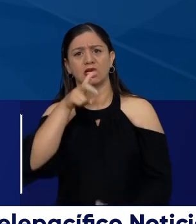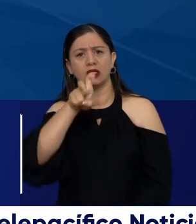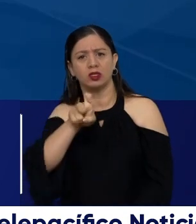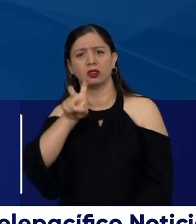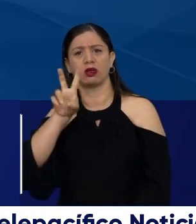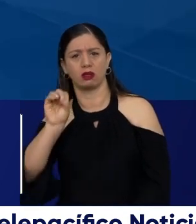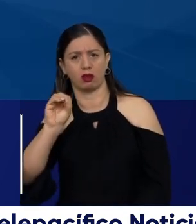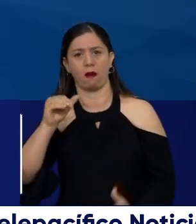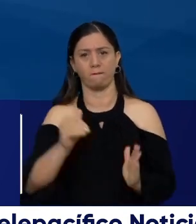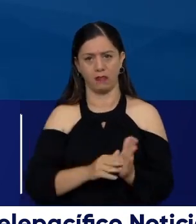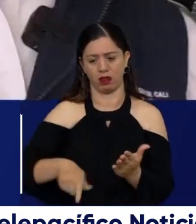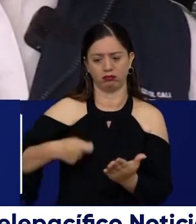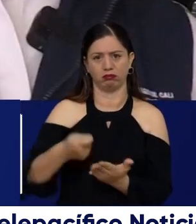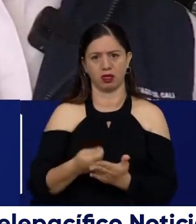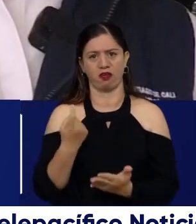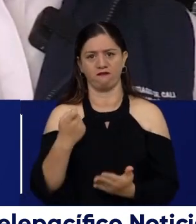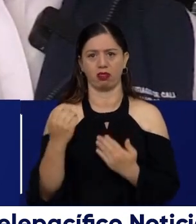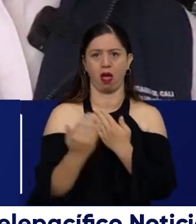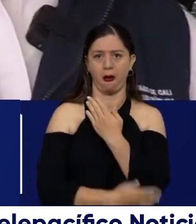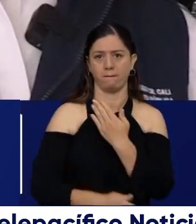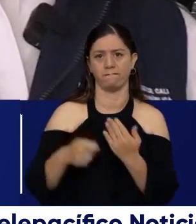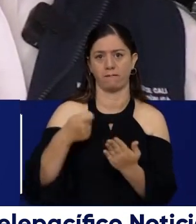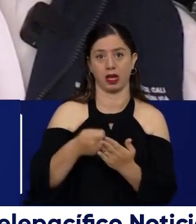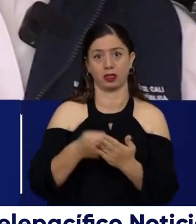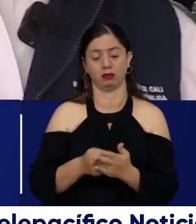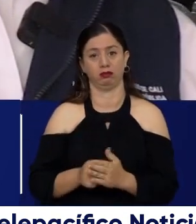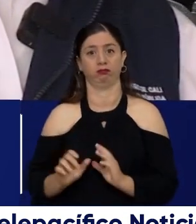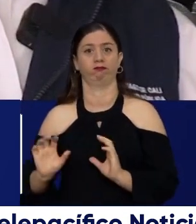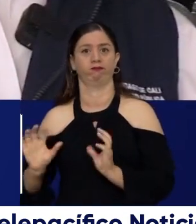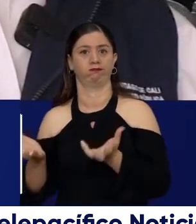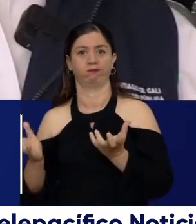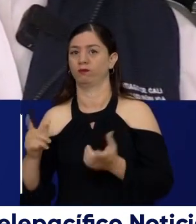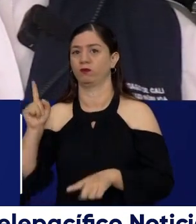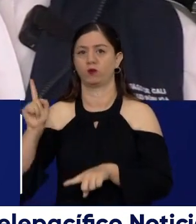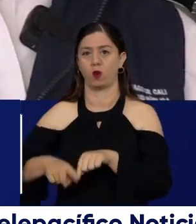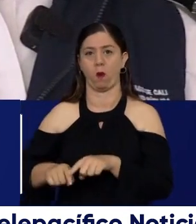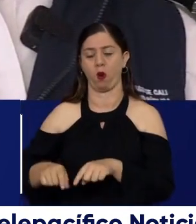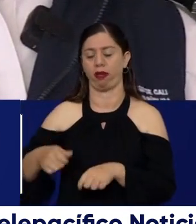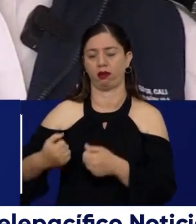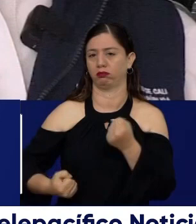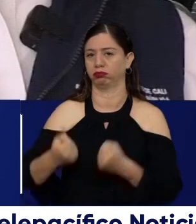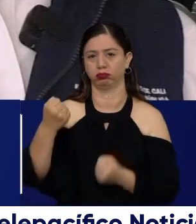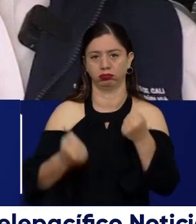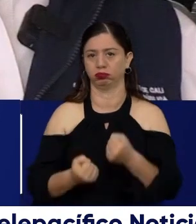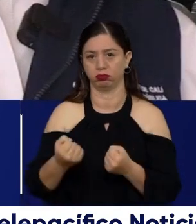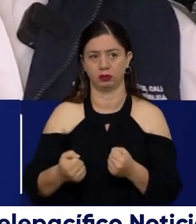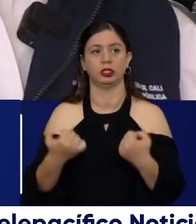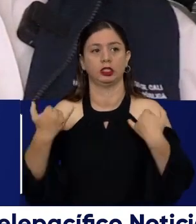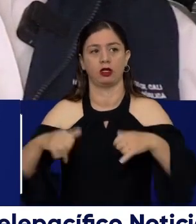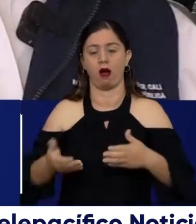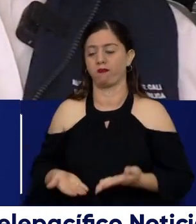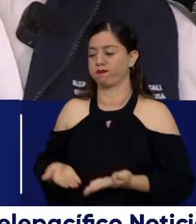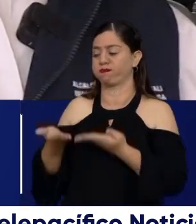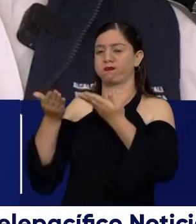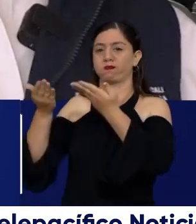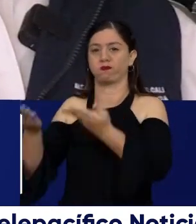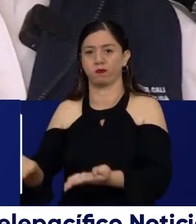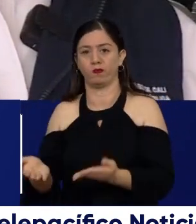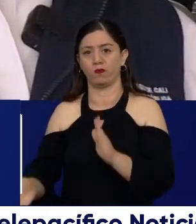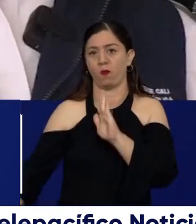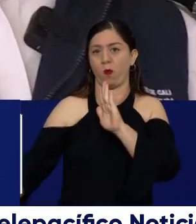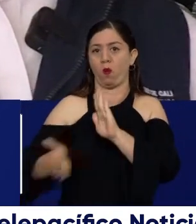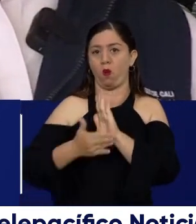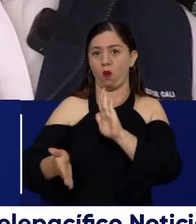3.670.000 pesos. La ambulancia está inmovilizada y procederemos a ya entregar todas